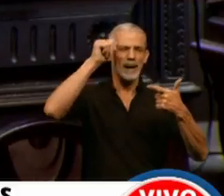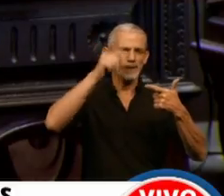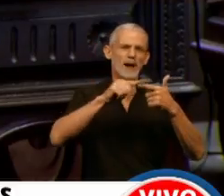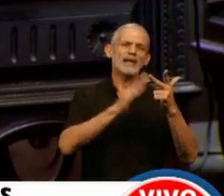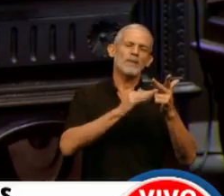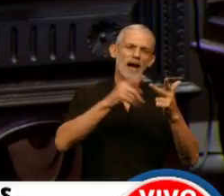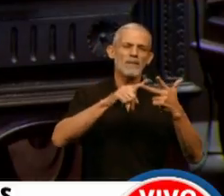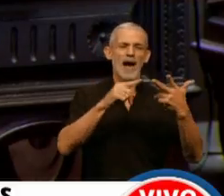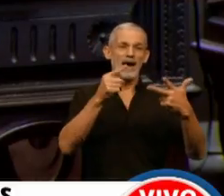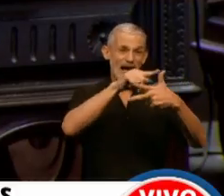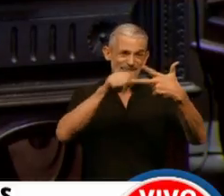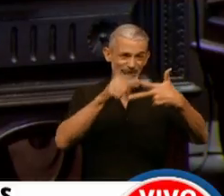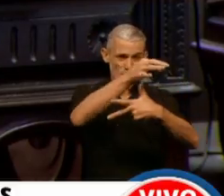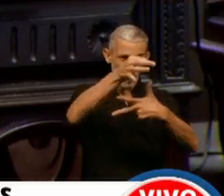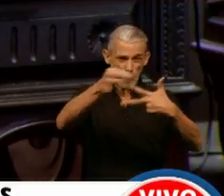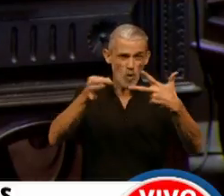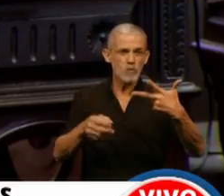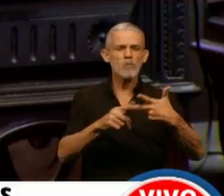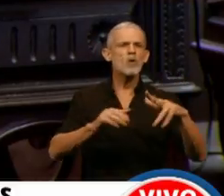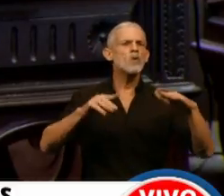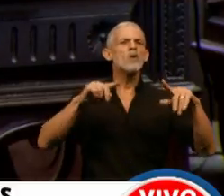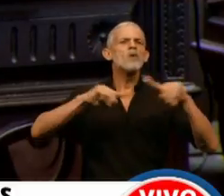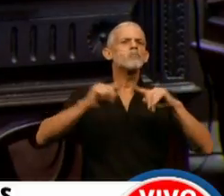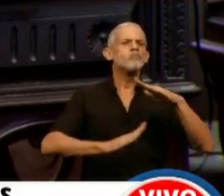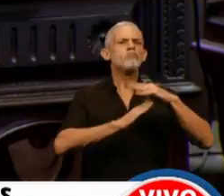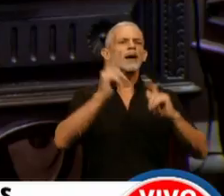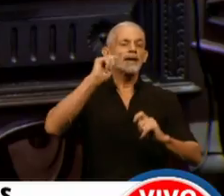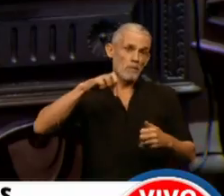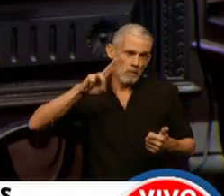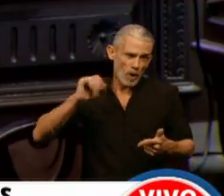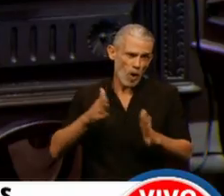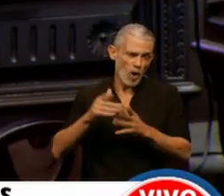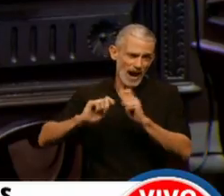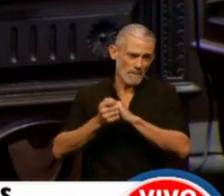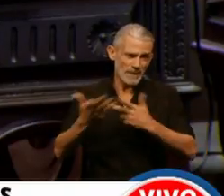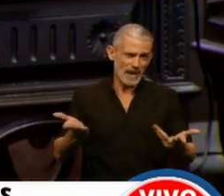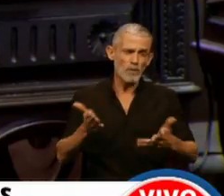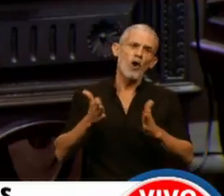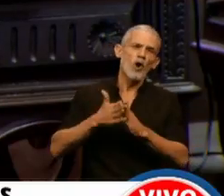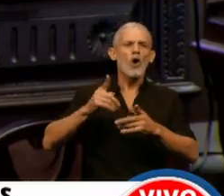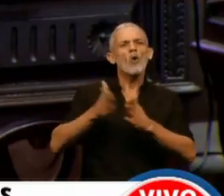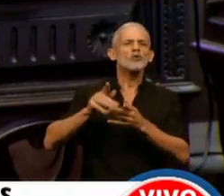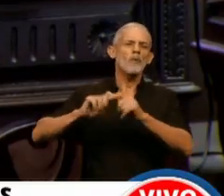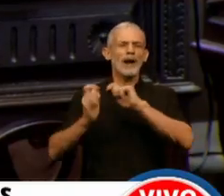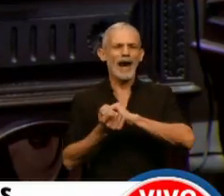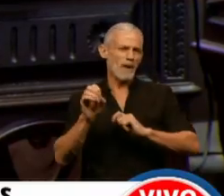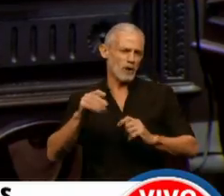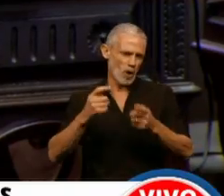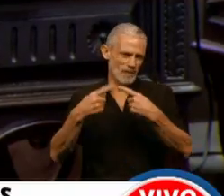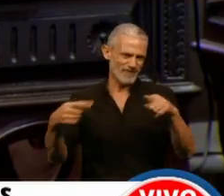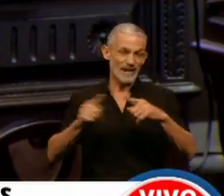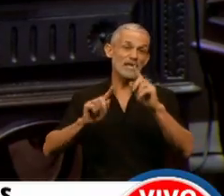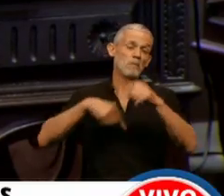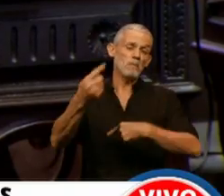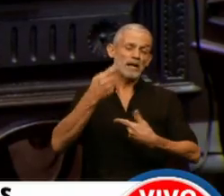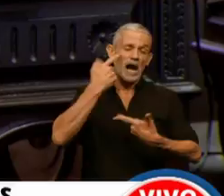bahía blanca tres distritos conducidos por intendentes del pro de cambiemos o ahora aggiornados en juntos por el cambio y el día de